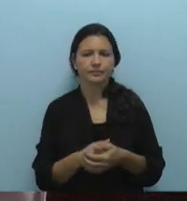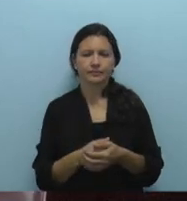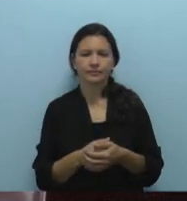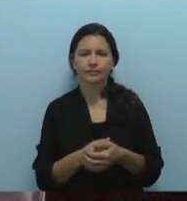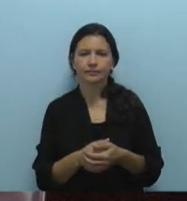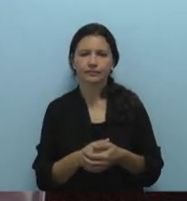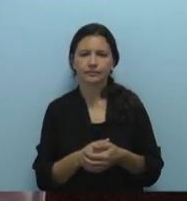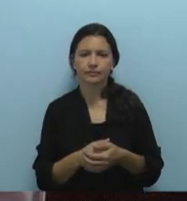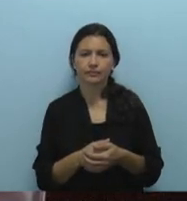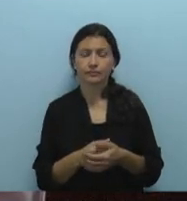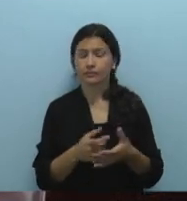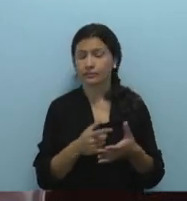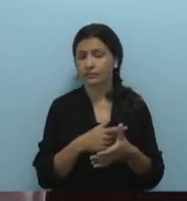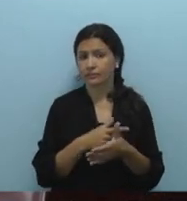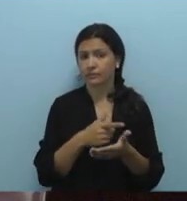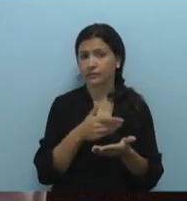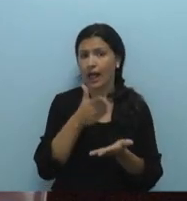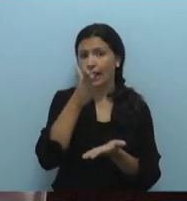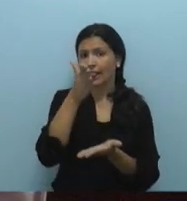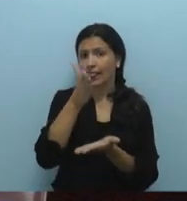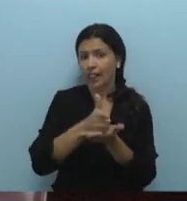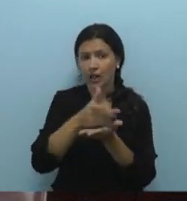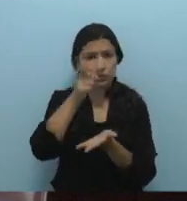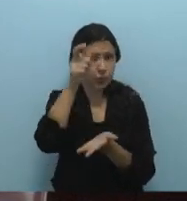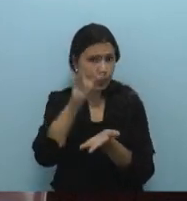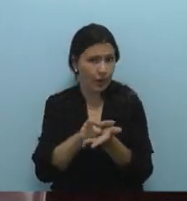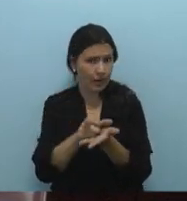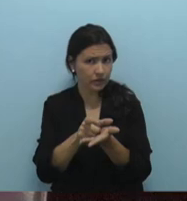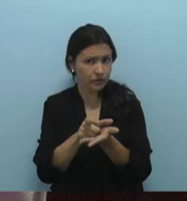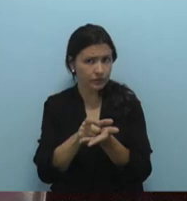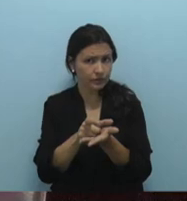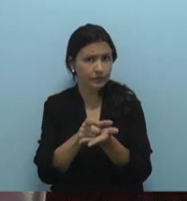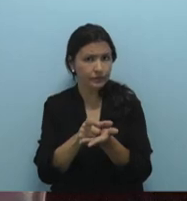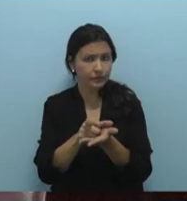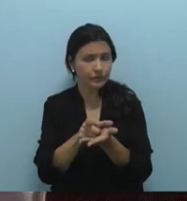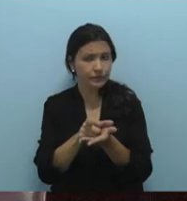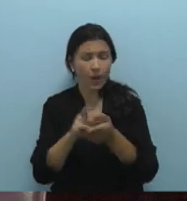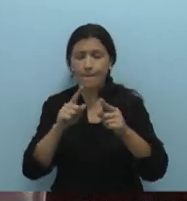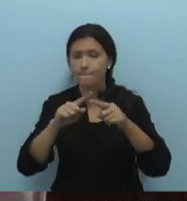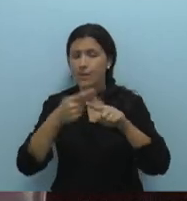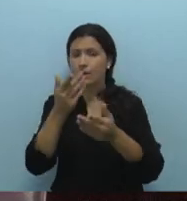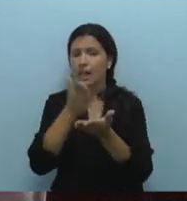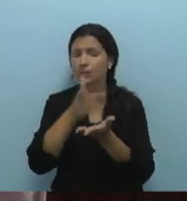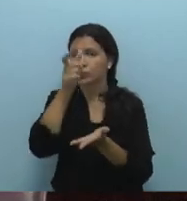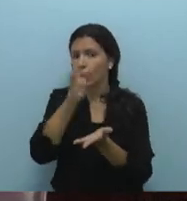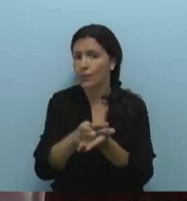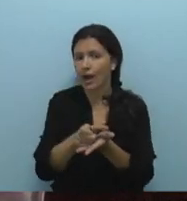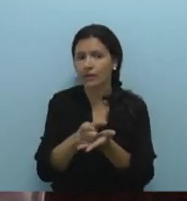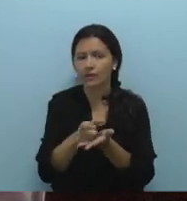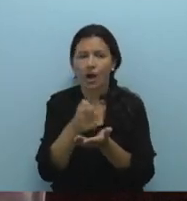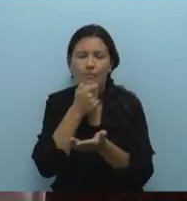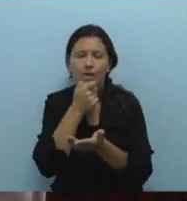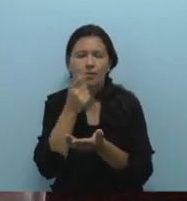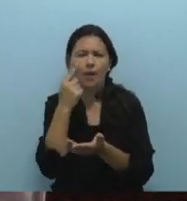En relación a los derechos humanos, algo que también hemos hablado acá, en relación a las políticas de derechos humanos, la